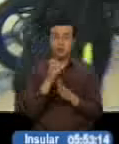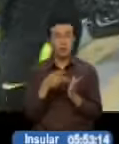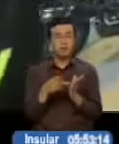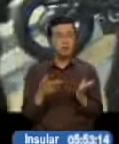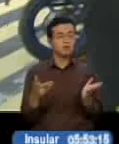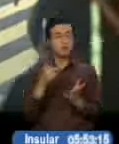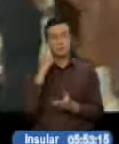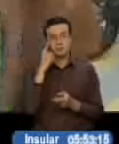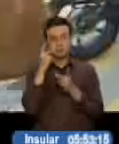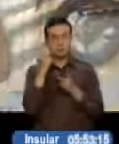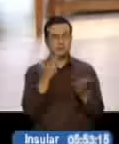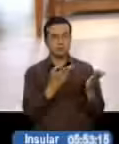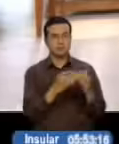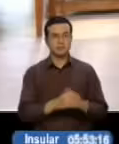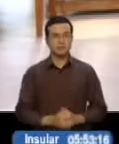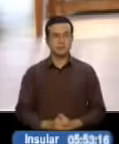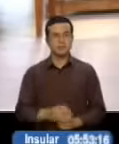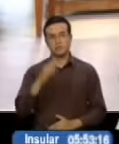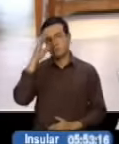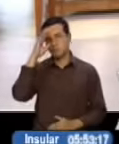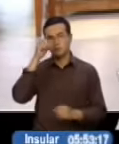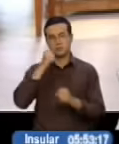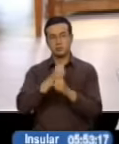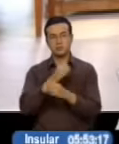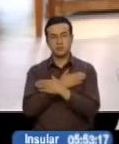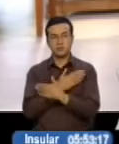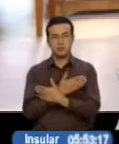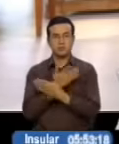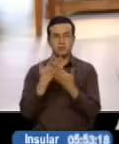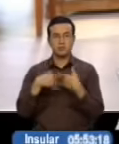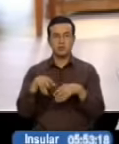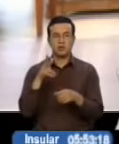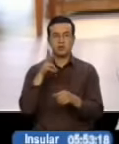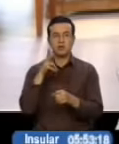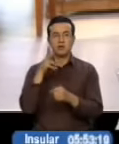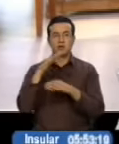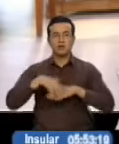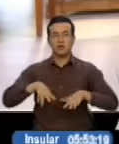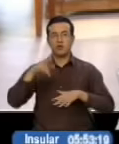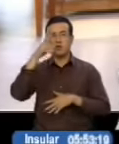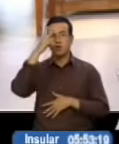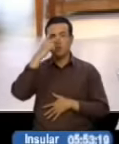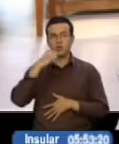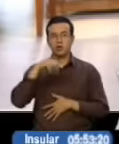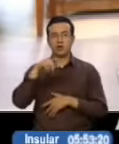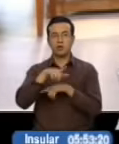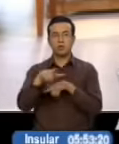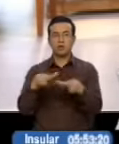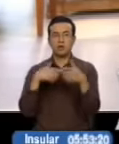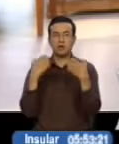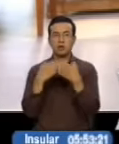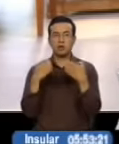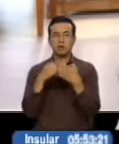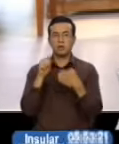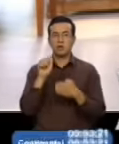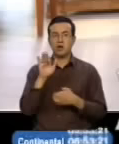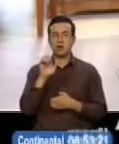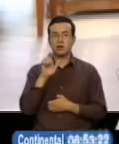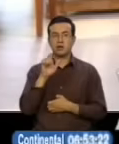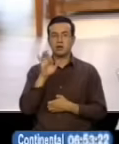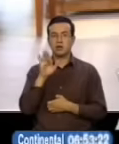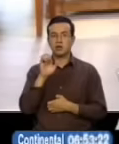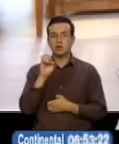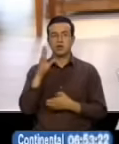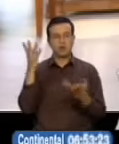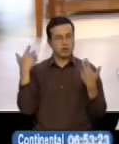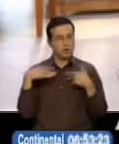ecuatoriana. Muy buenas noches, compañeros, un gusto saludarlos. Hemos grabado ese informe desde el hotel de concentración del equipo de Atlético Nacional, ya que llegó